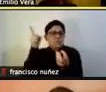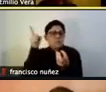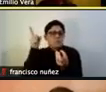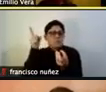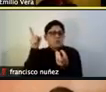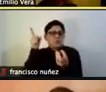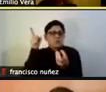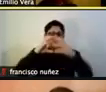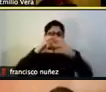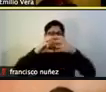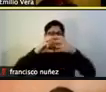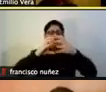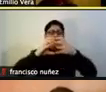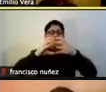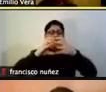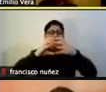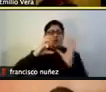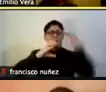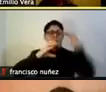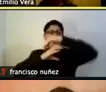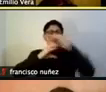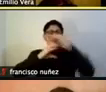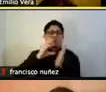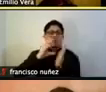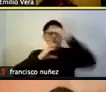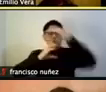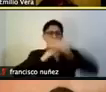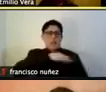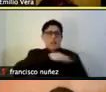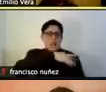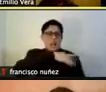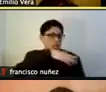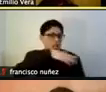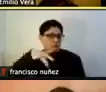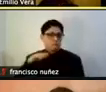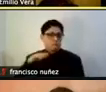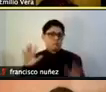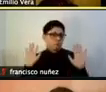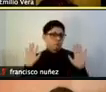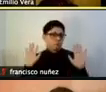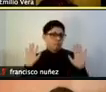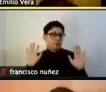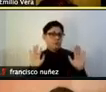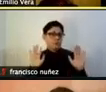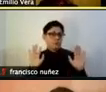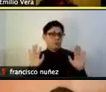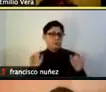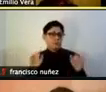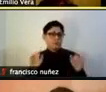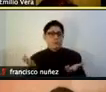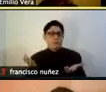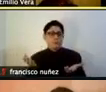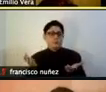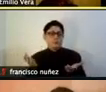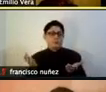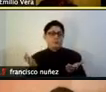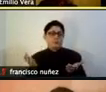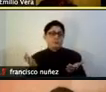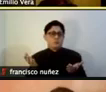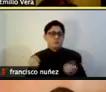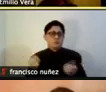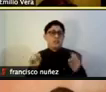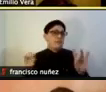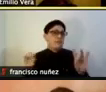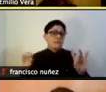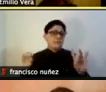probablemente líquido, pero, chuta, y tal vez de un